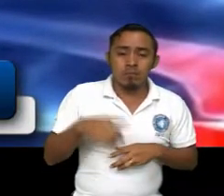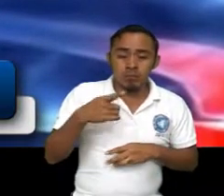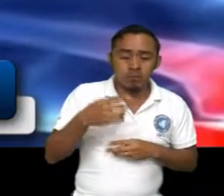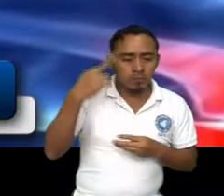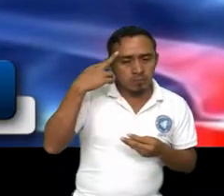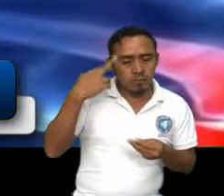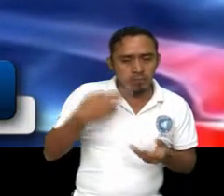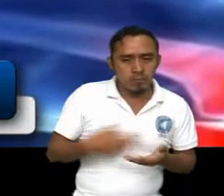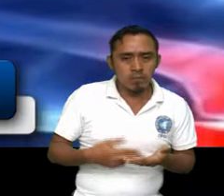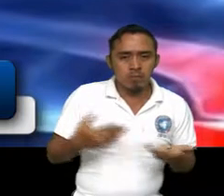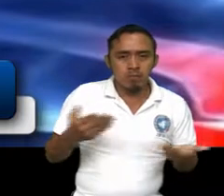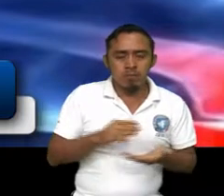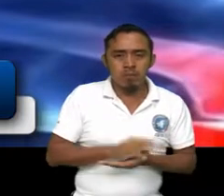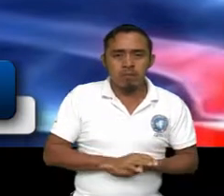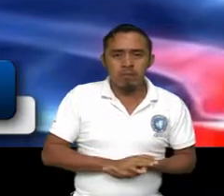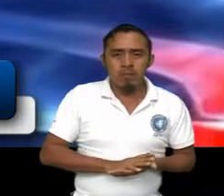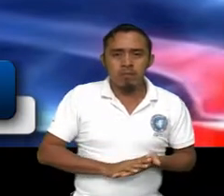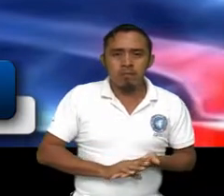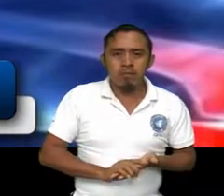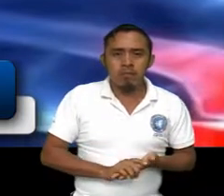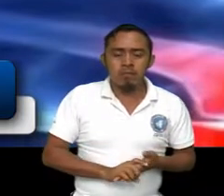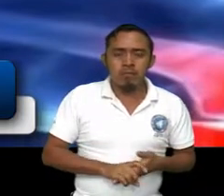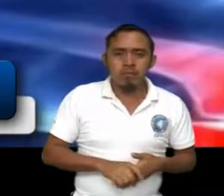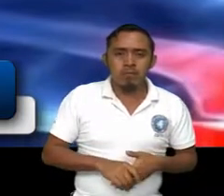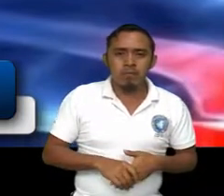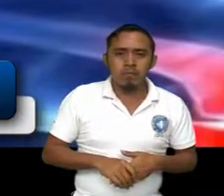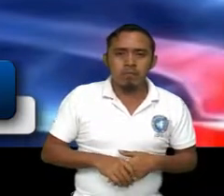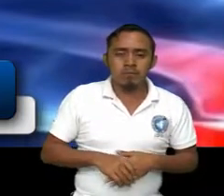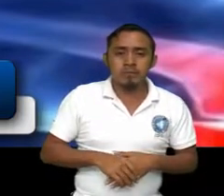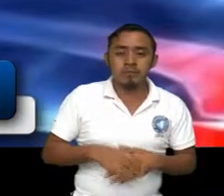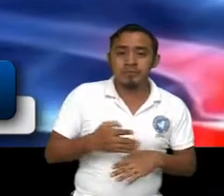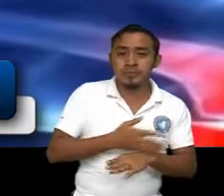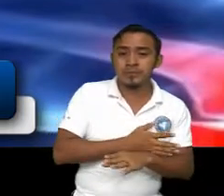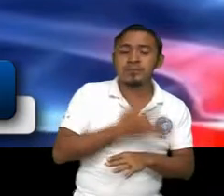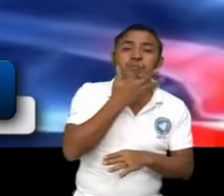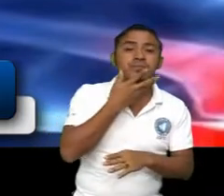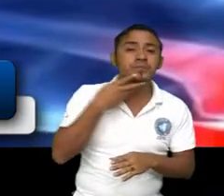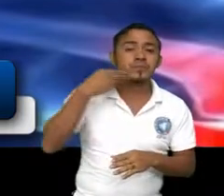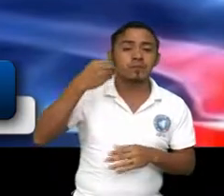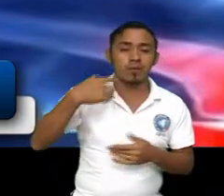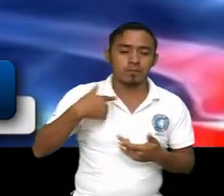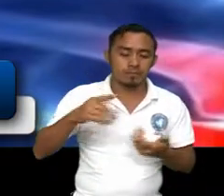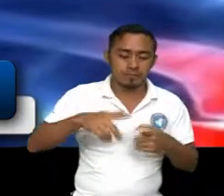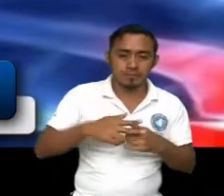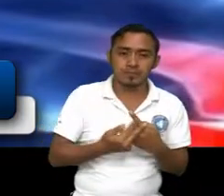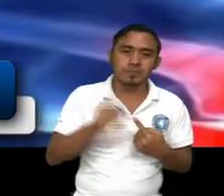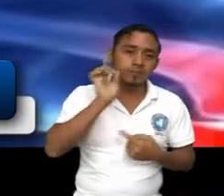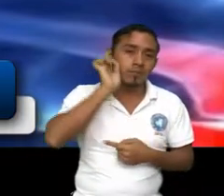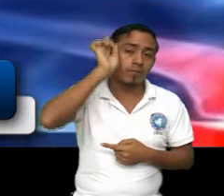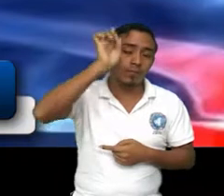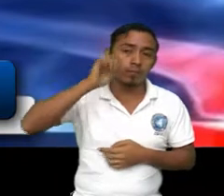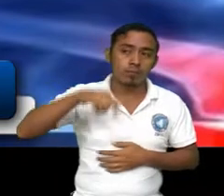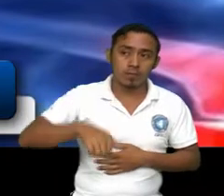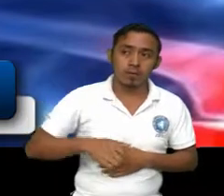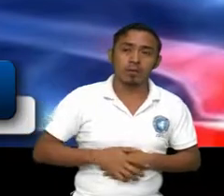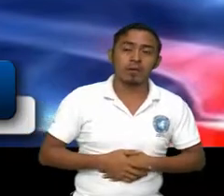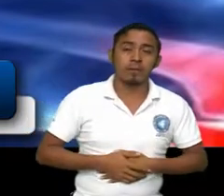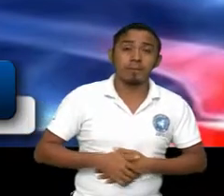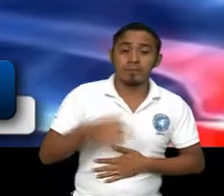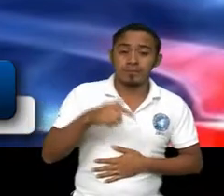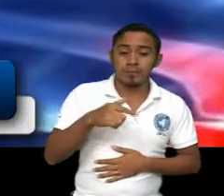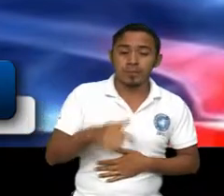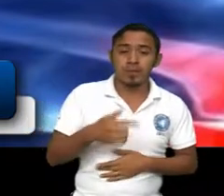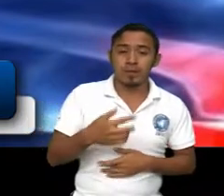cuando nosotros estamos en la pubertad y vamos hacia el desarrollo es el momento de regresión ahí